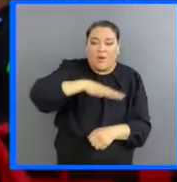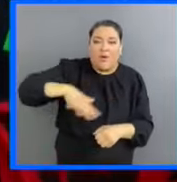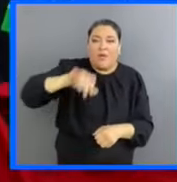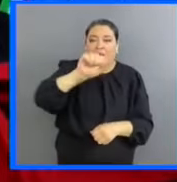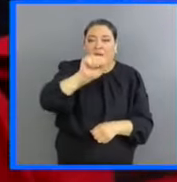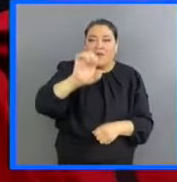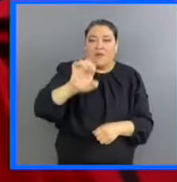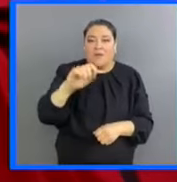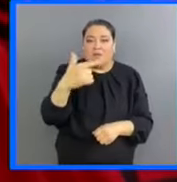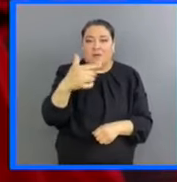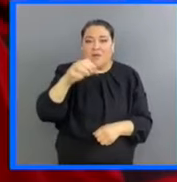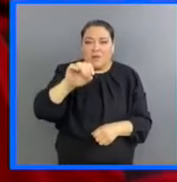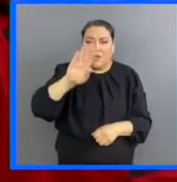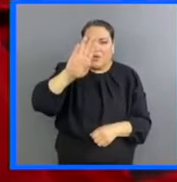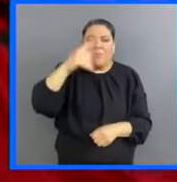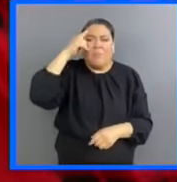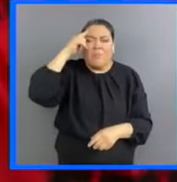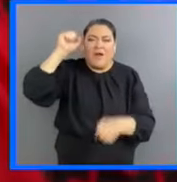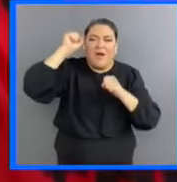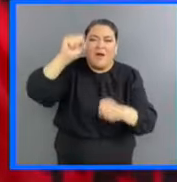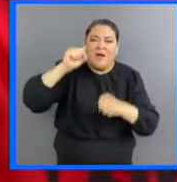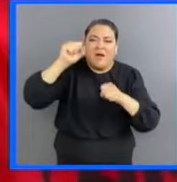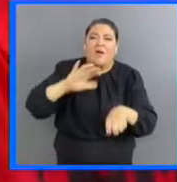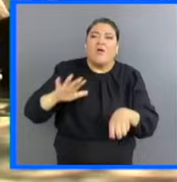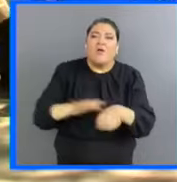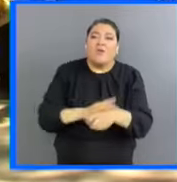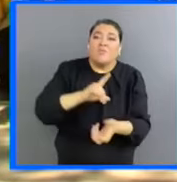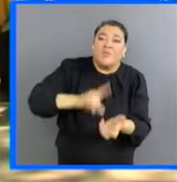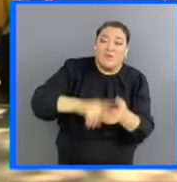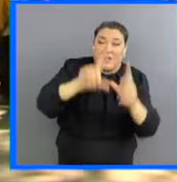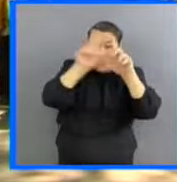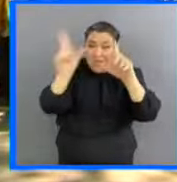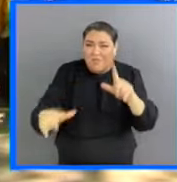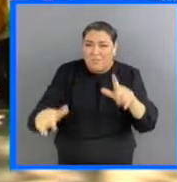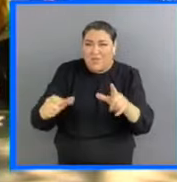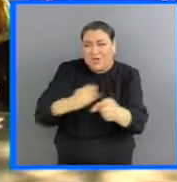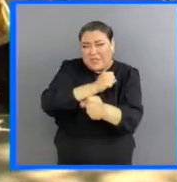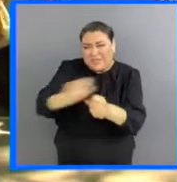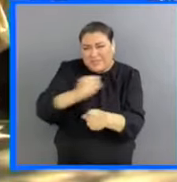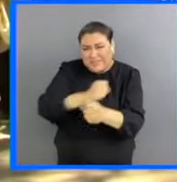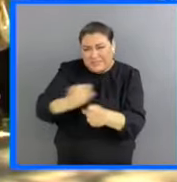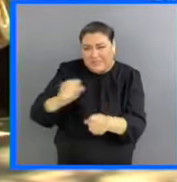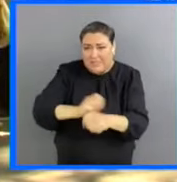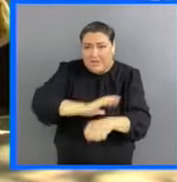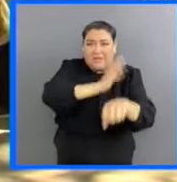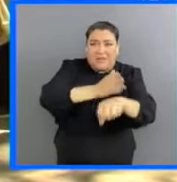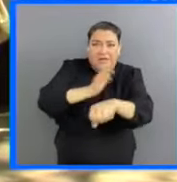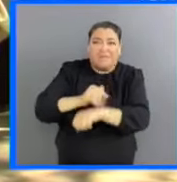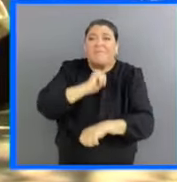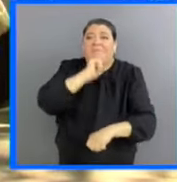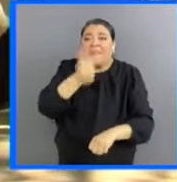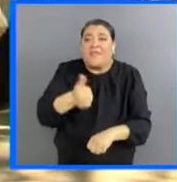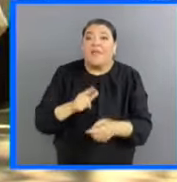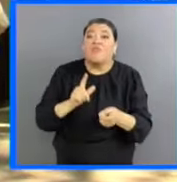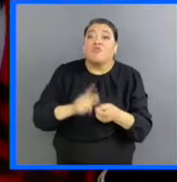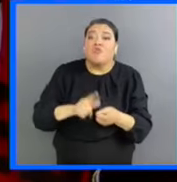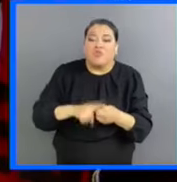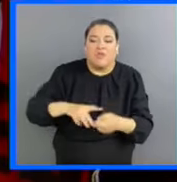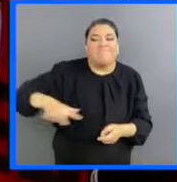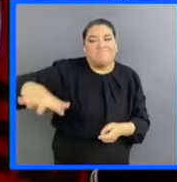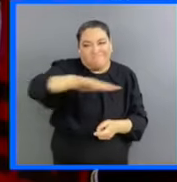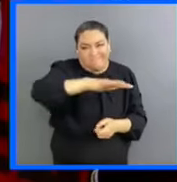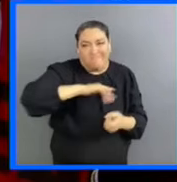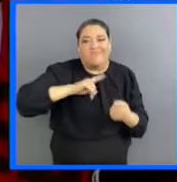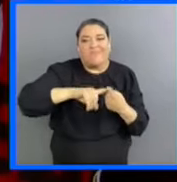para protestar por la situación de violencia e impunidad que, dijeron, prevalece en estas regiones del país.